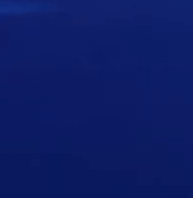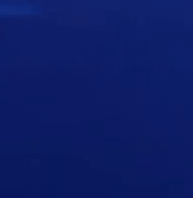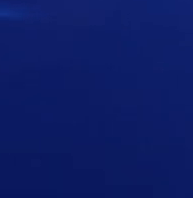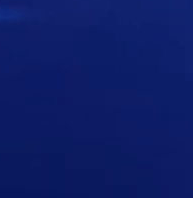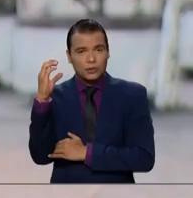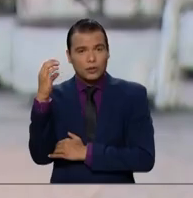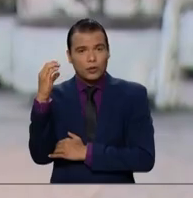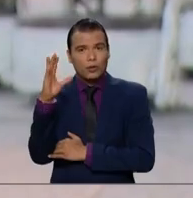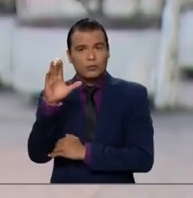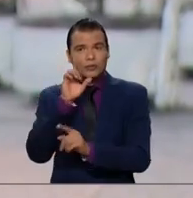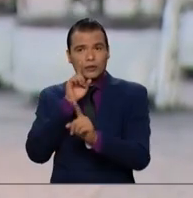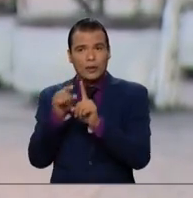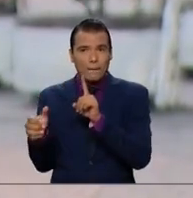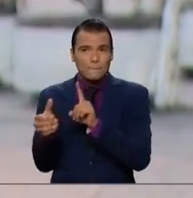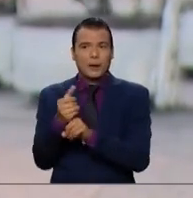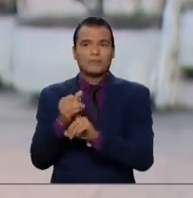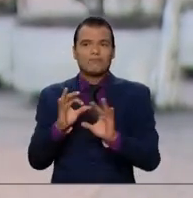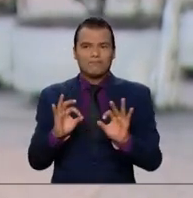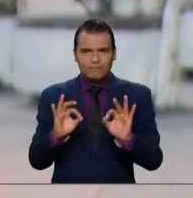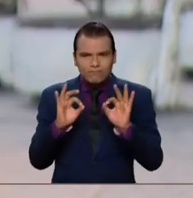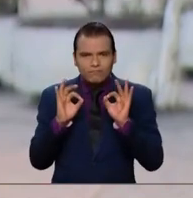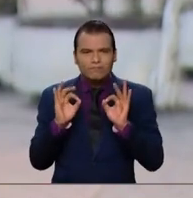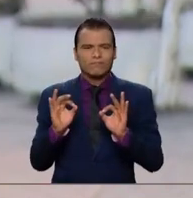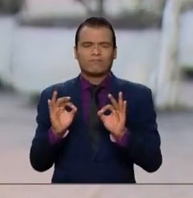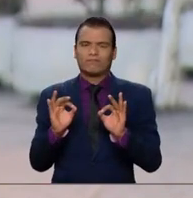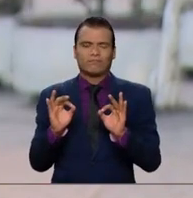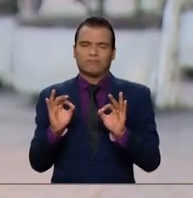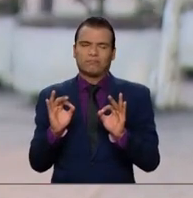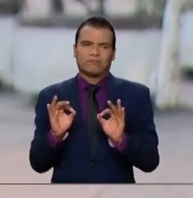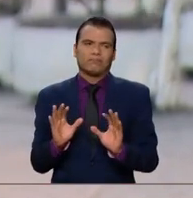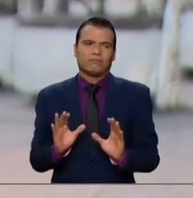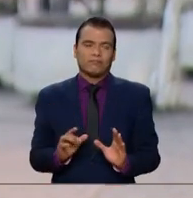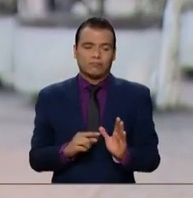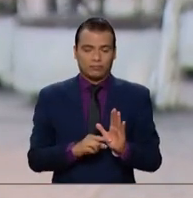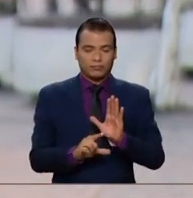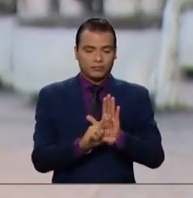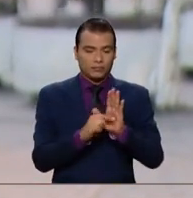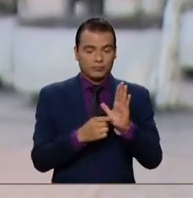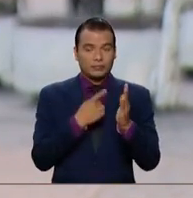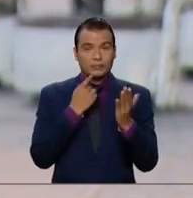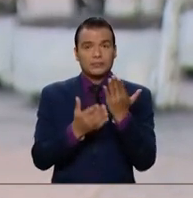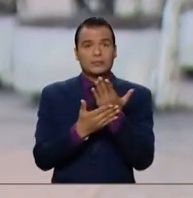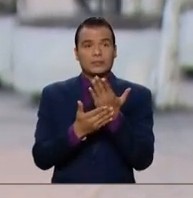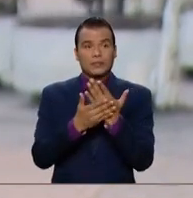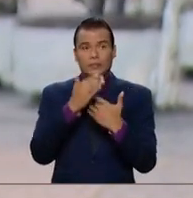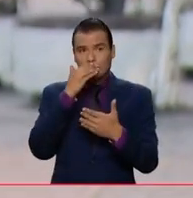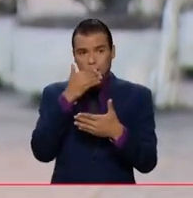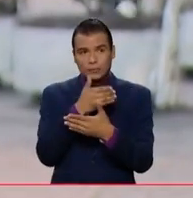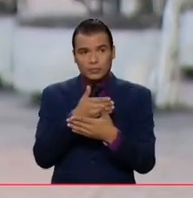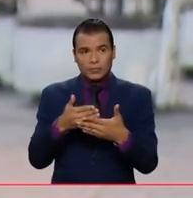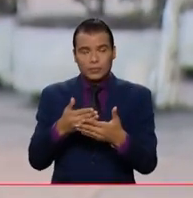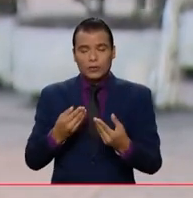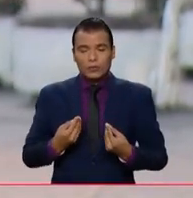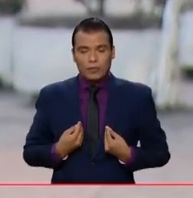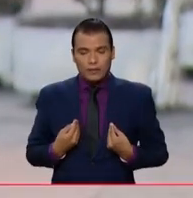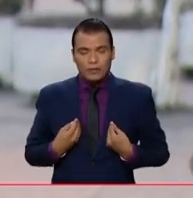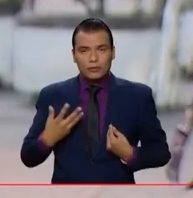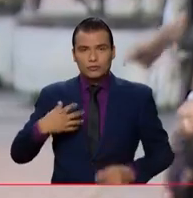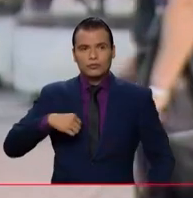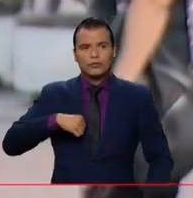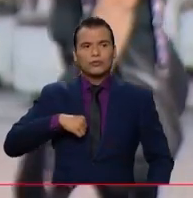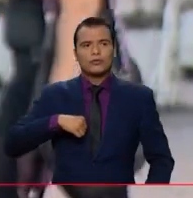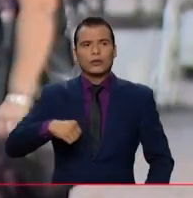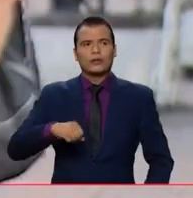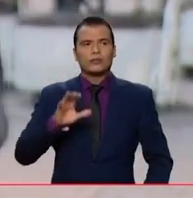La Ley 1388 de 2010 por el derecho a la vida de los niños con cáncer, complementada con la 2026